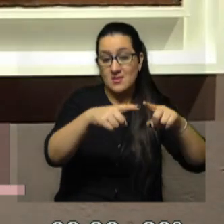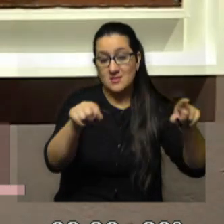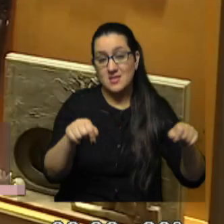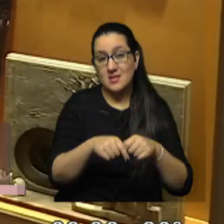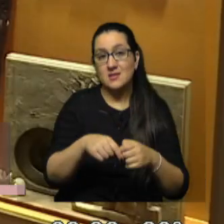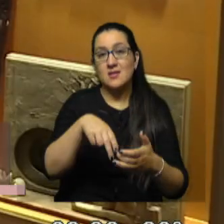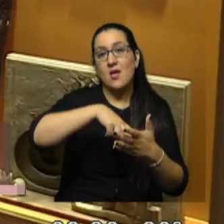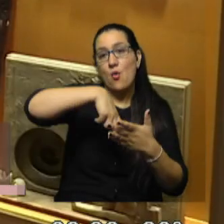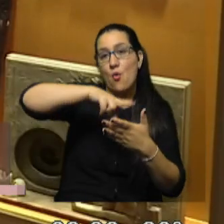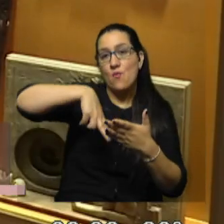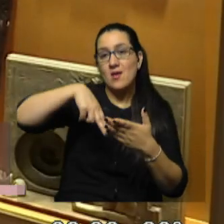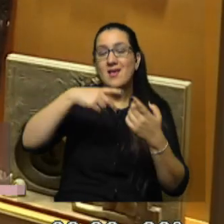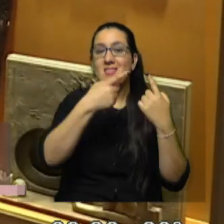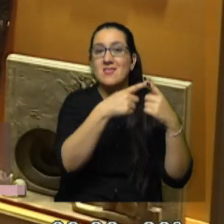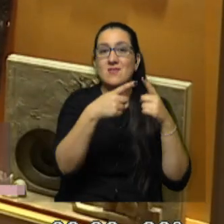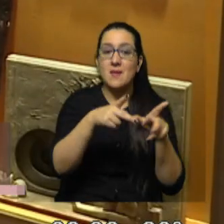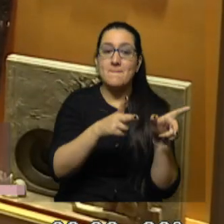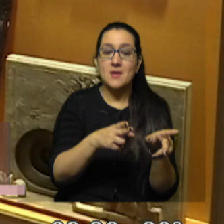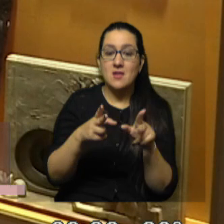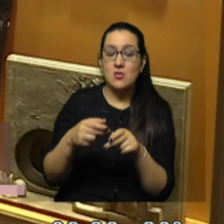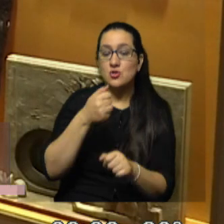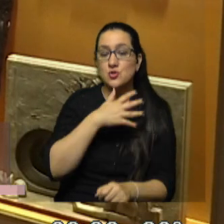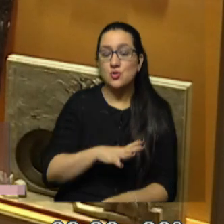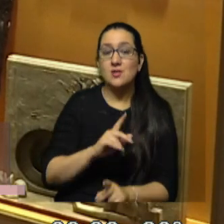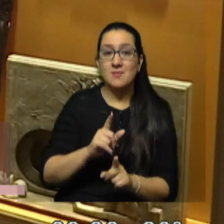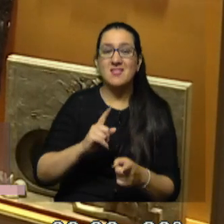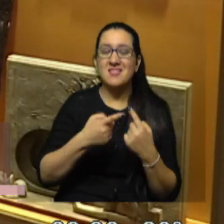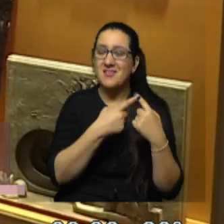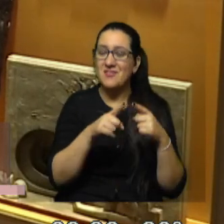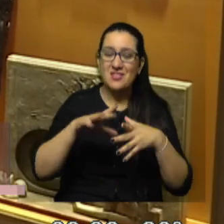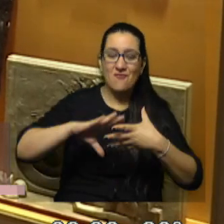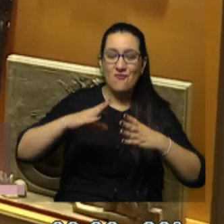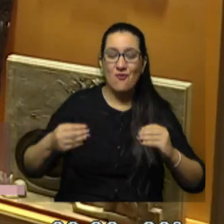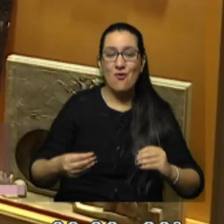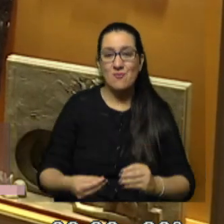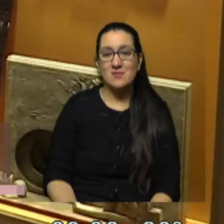que tienen distintos periodos históricos, distintos estilos, más allá que conforman